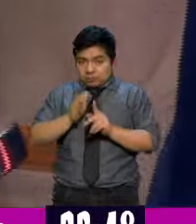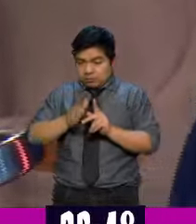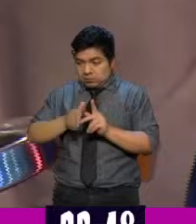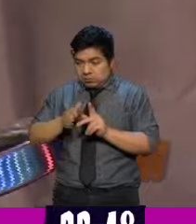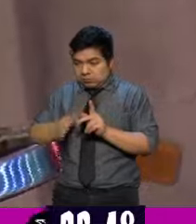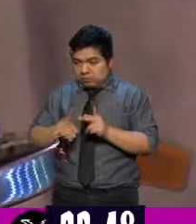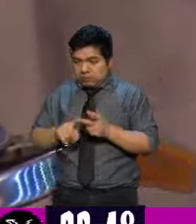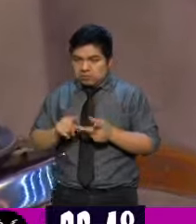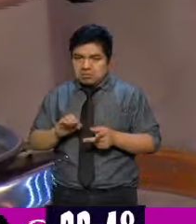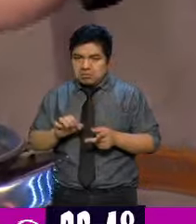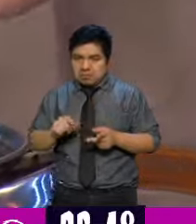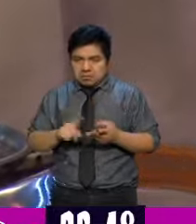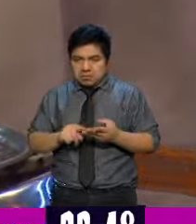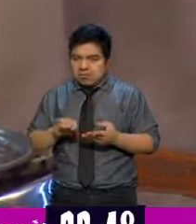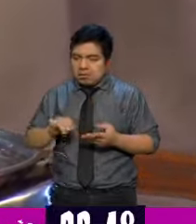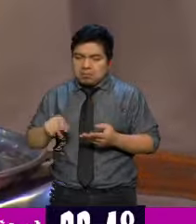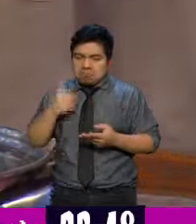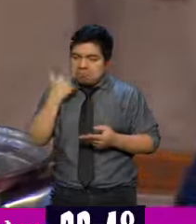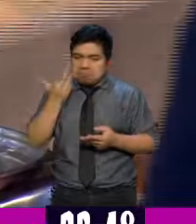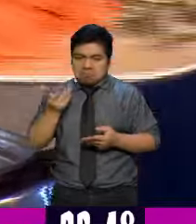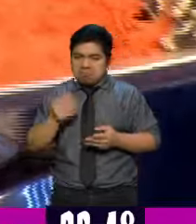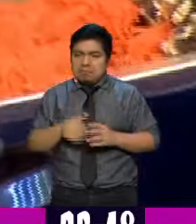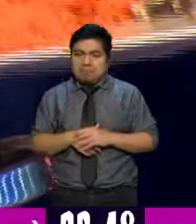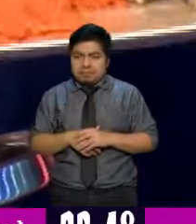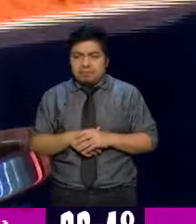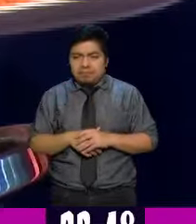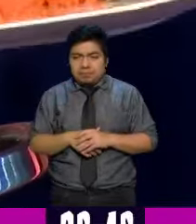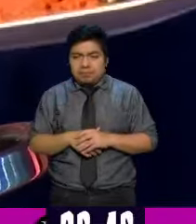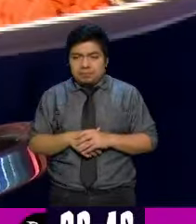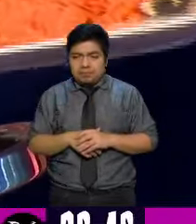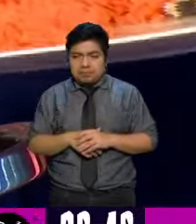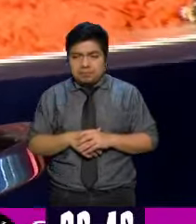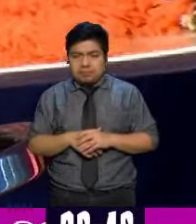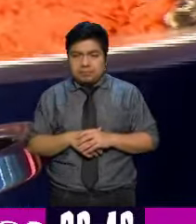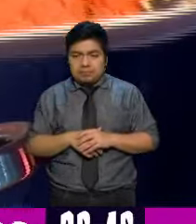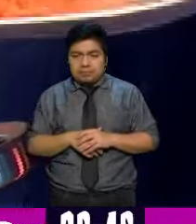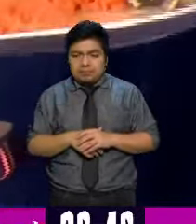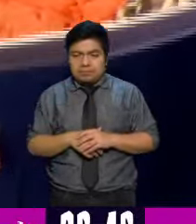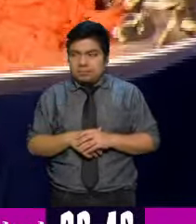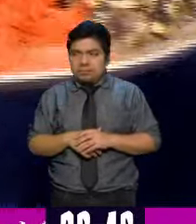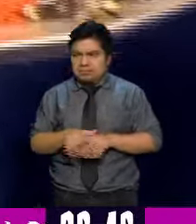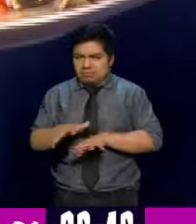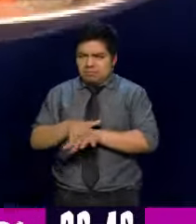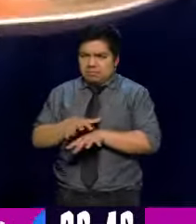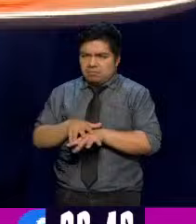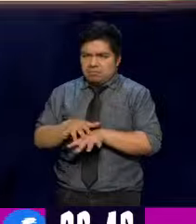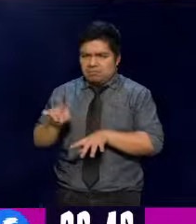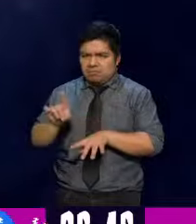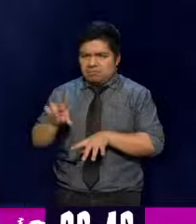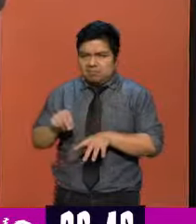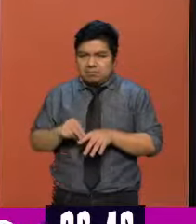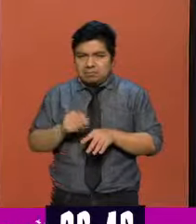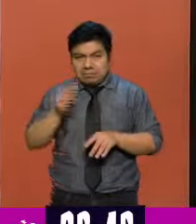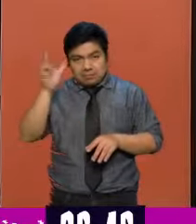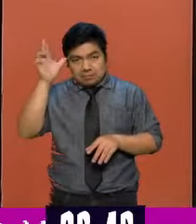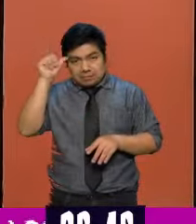shiitake, cremini, champiñón, el que tengan a la mano. Okay. Hasta el de las patas. ¿Ese? No, ese ya no. Okay. Zanahoria rallada.